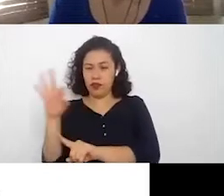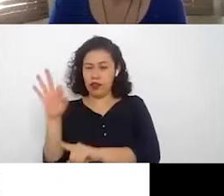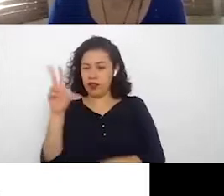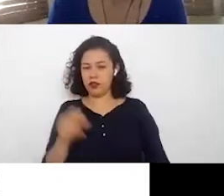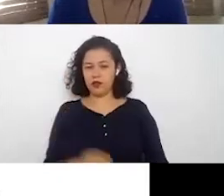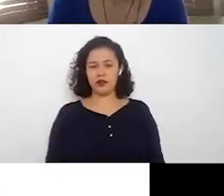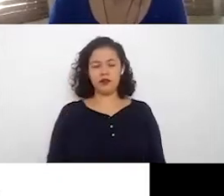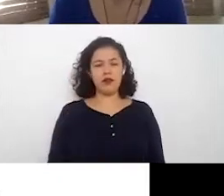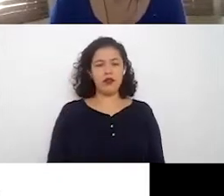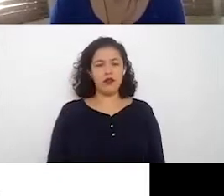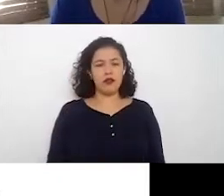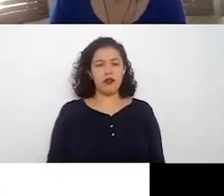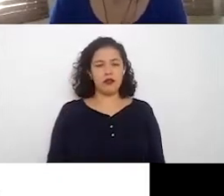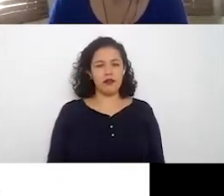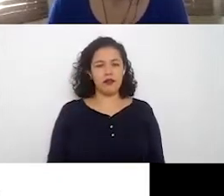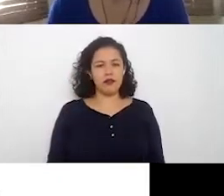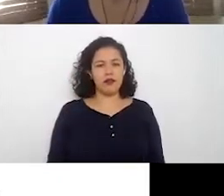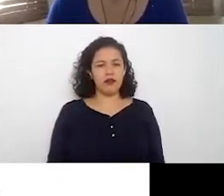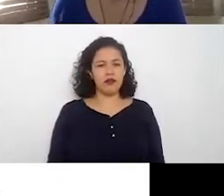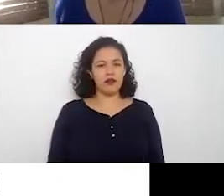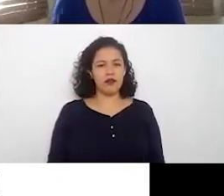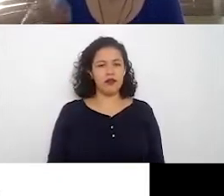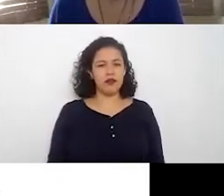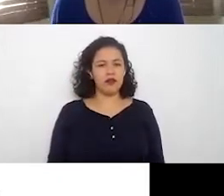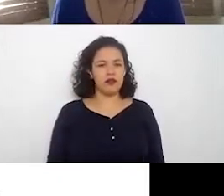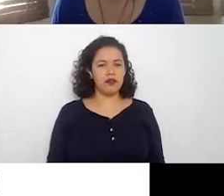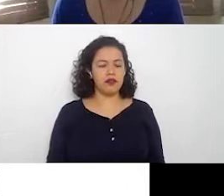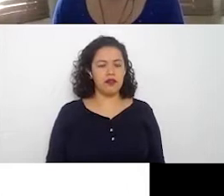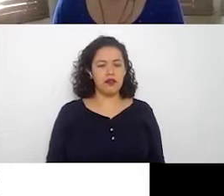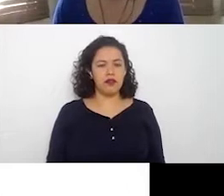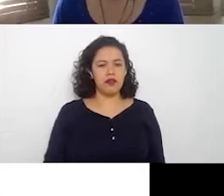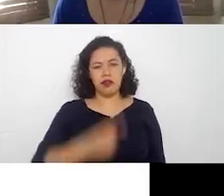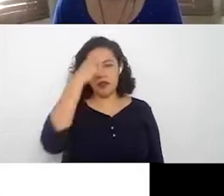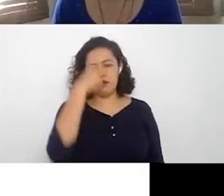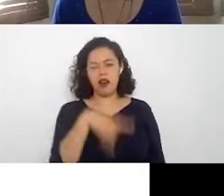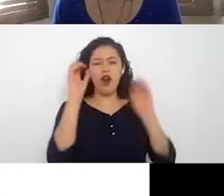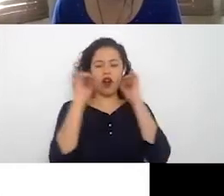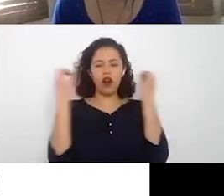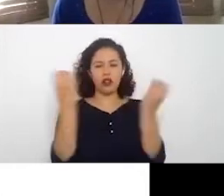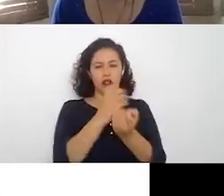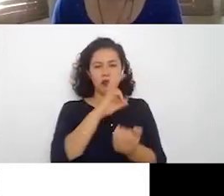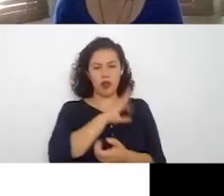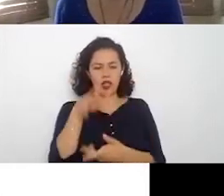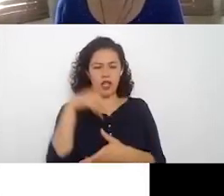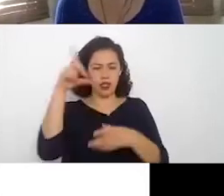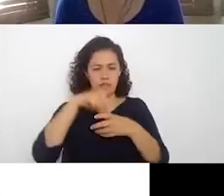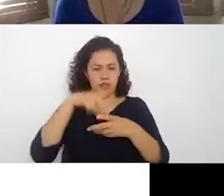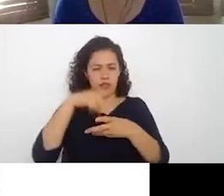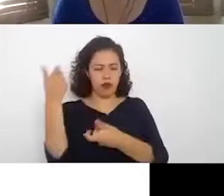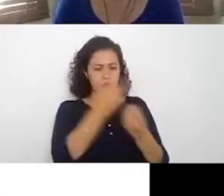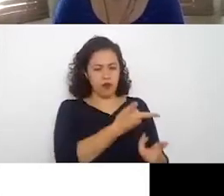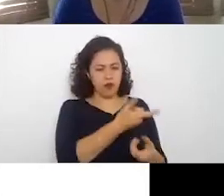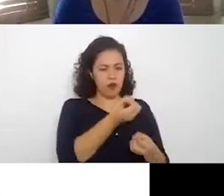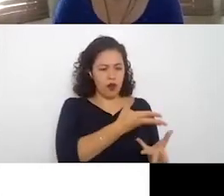para que una organización pueda hacer un donativo a otra organización, es necesario, ¿sí?,